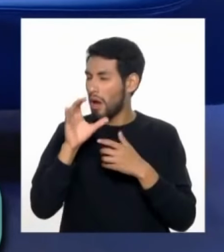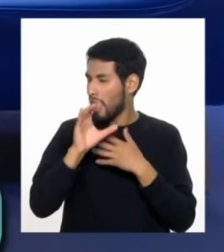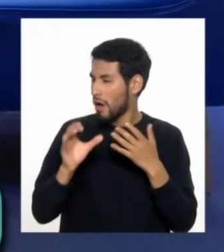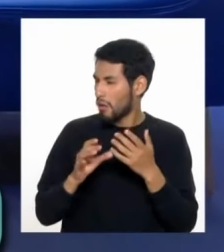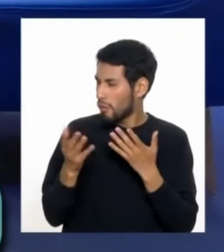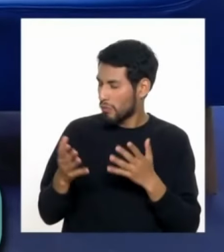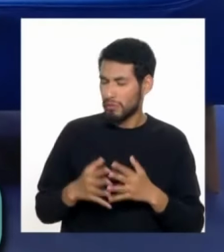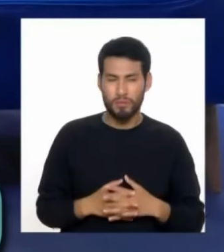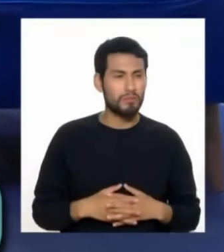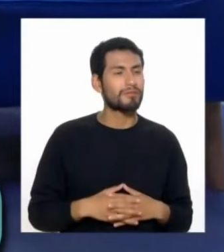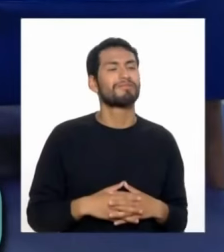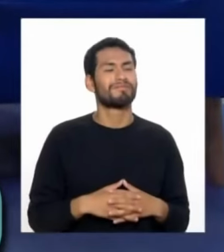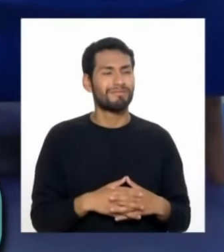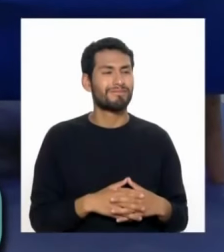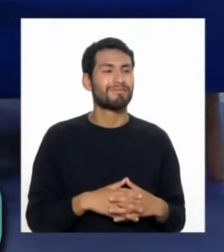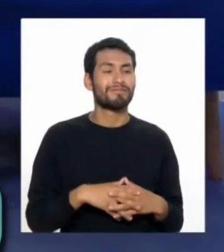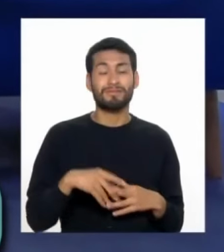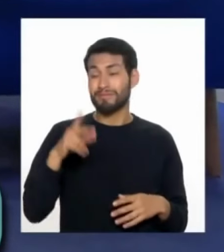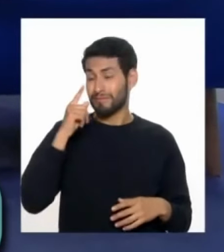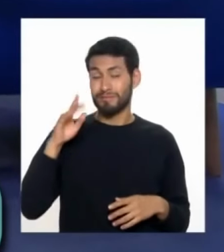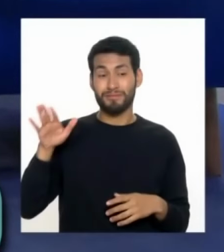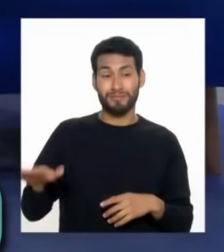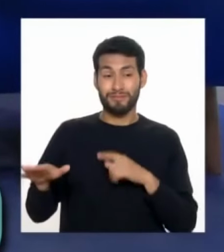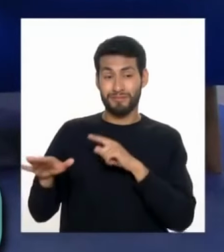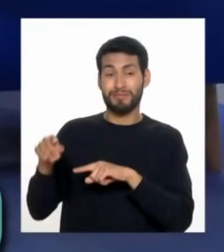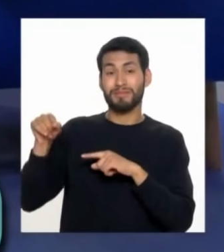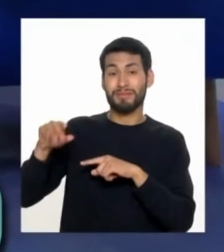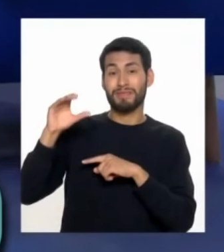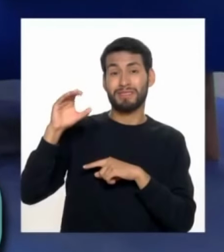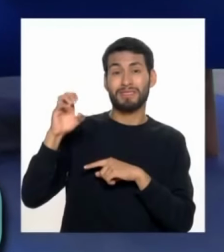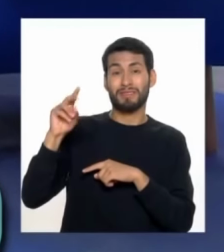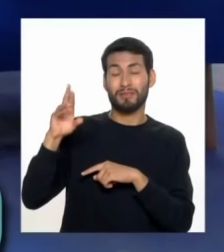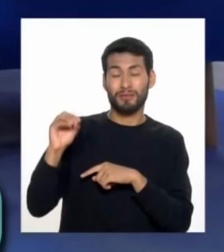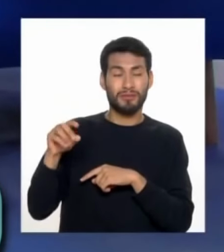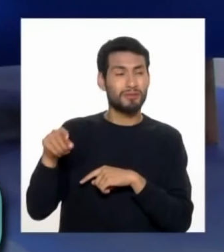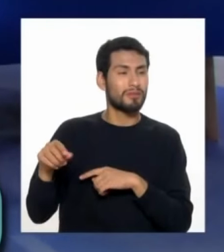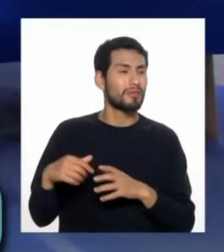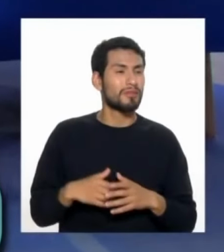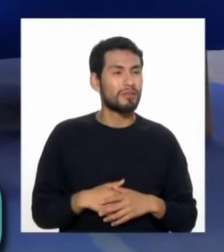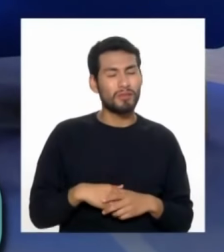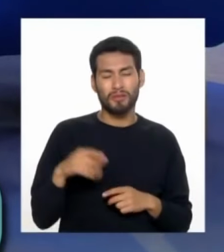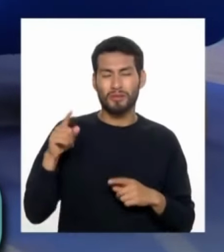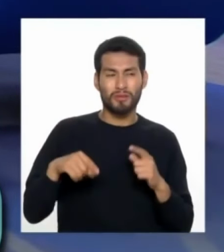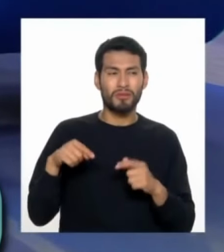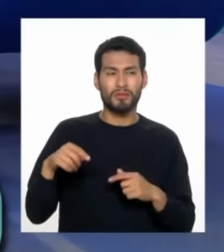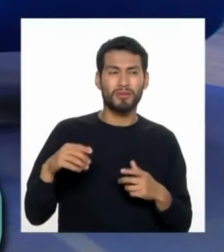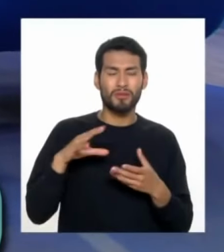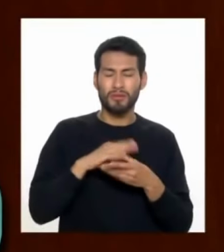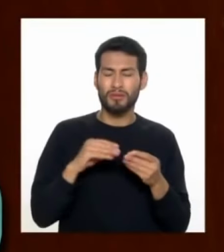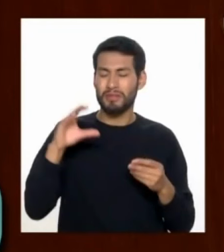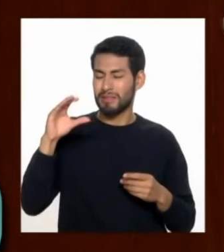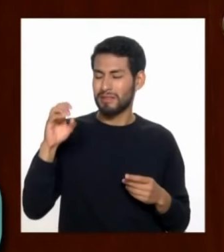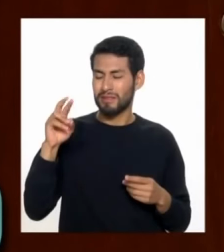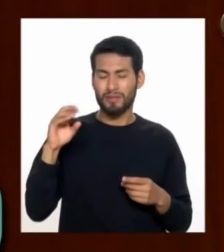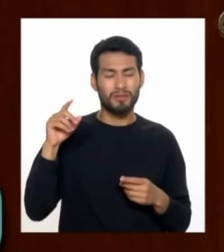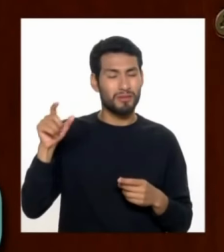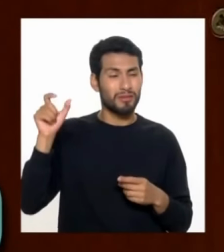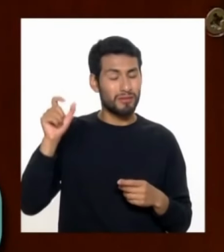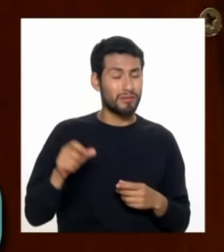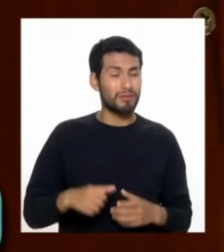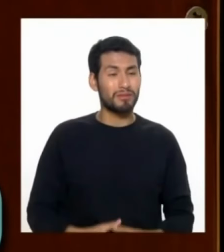característica particular? Bueno, este de acá es de cedro. Uh-huh. El cajón que muchos se venden en el exterior porque el cedro es conocido